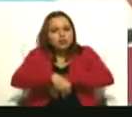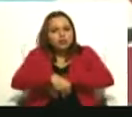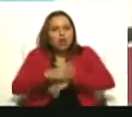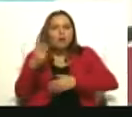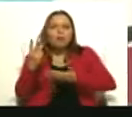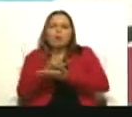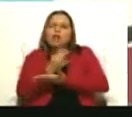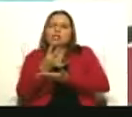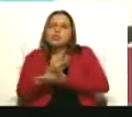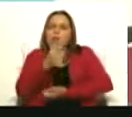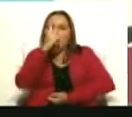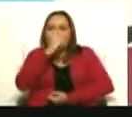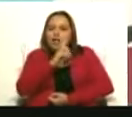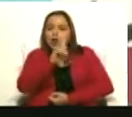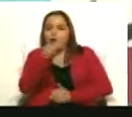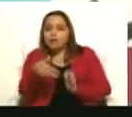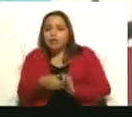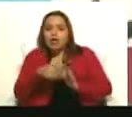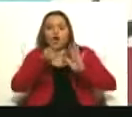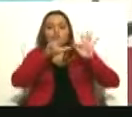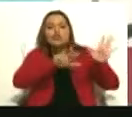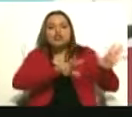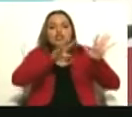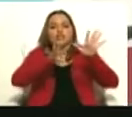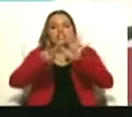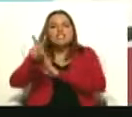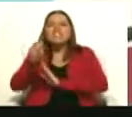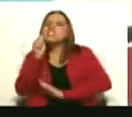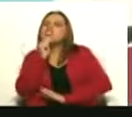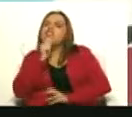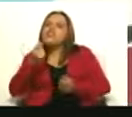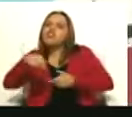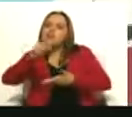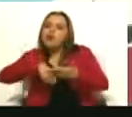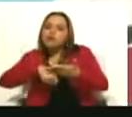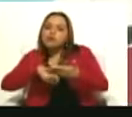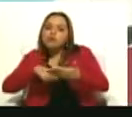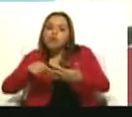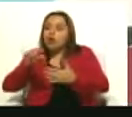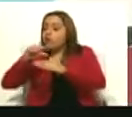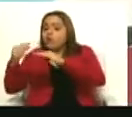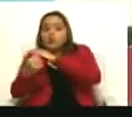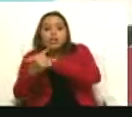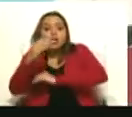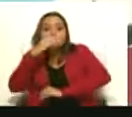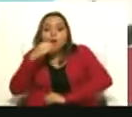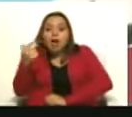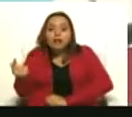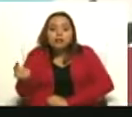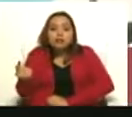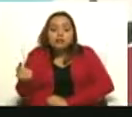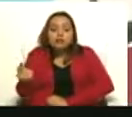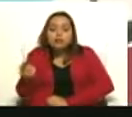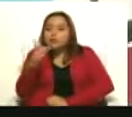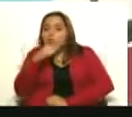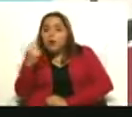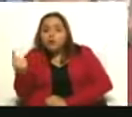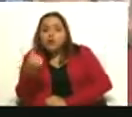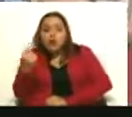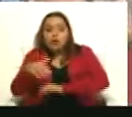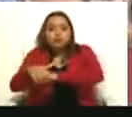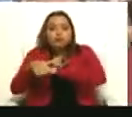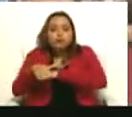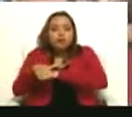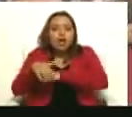Washington de 1897, ¿quién firmó? Guyana no existía, Guyana era una colonia. En